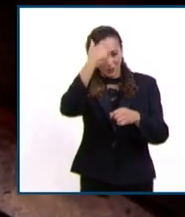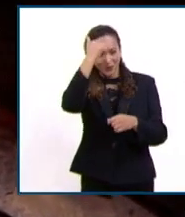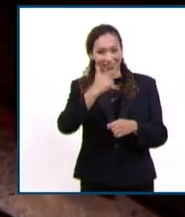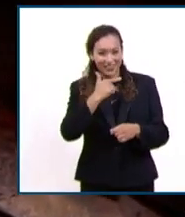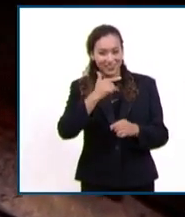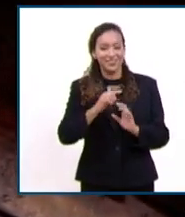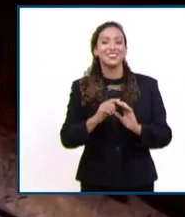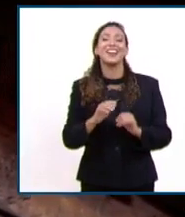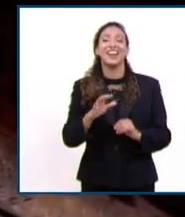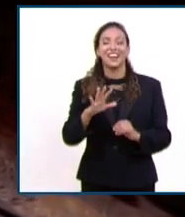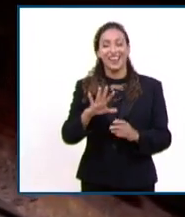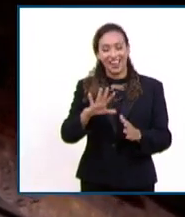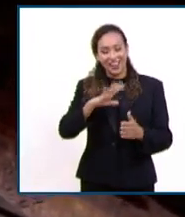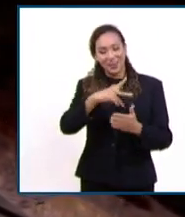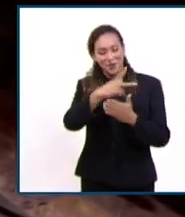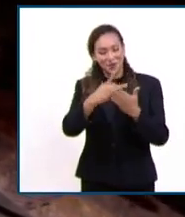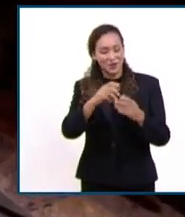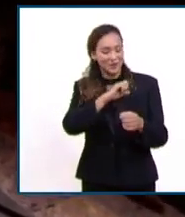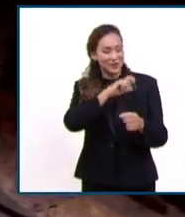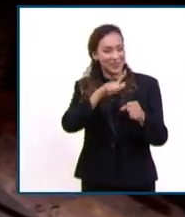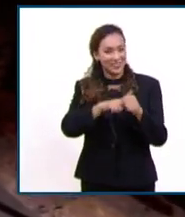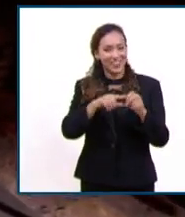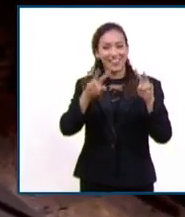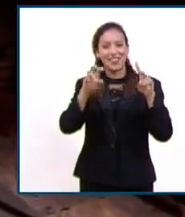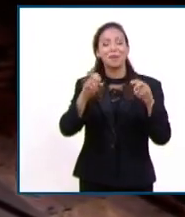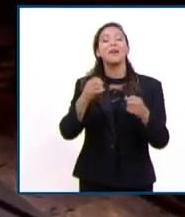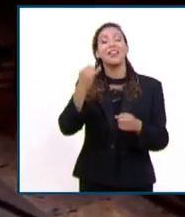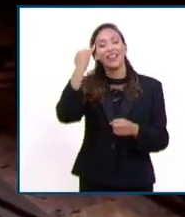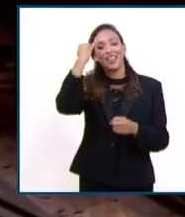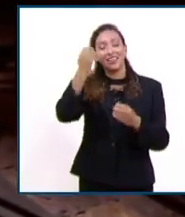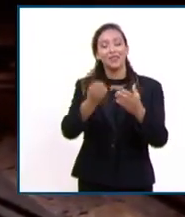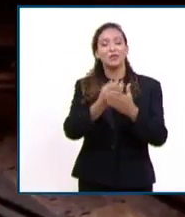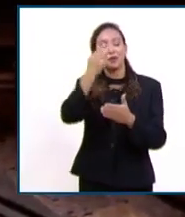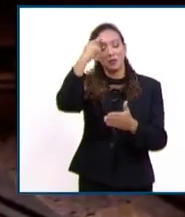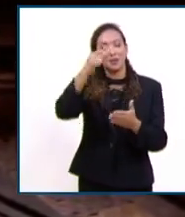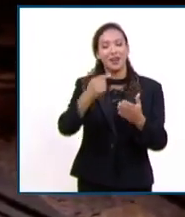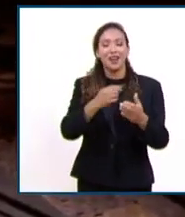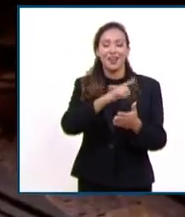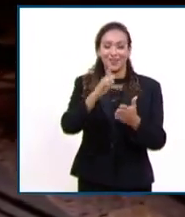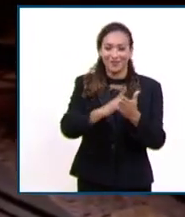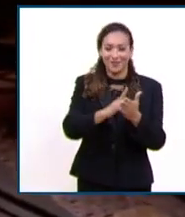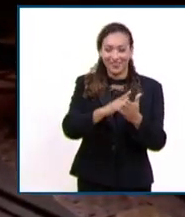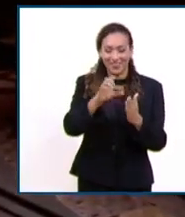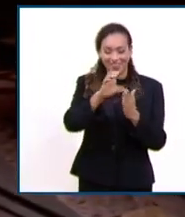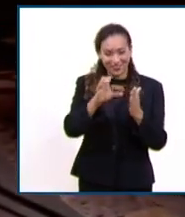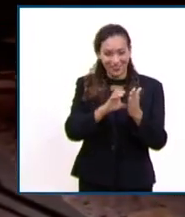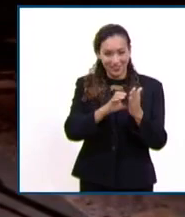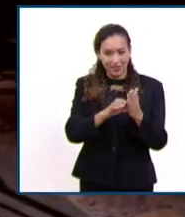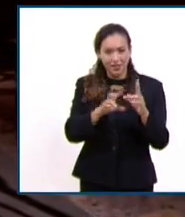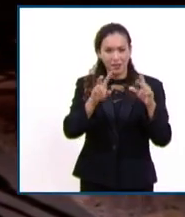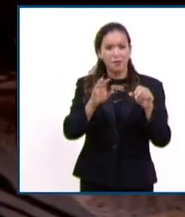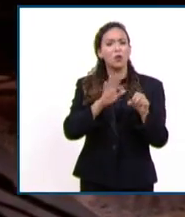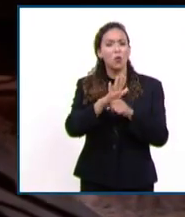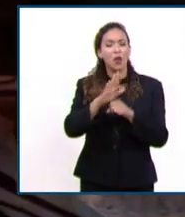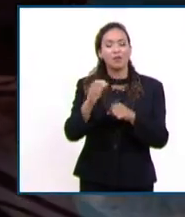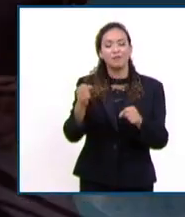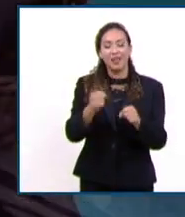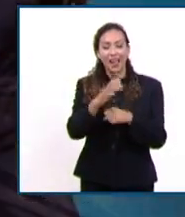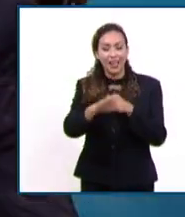le tendremos un programa especial sobre las iniciativas de reforma a la Constitución relacionadas con el maltrato